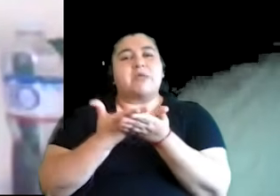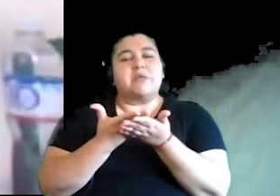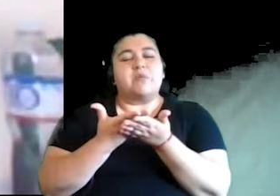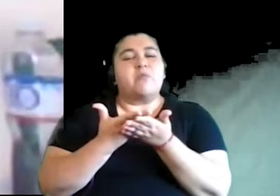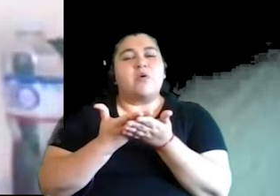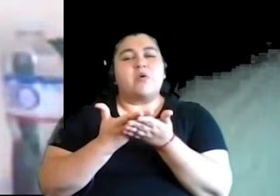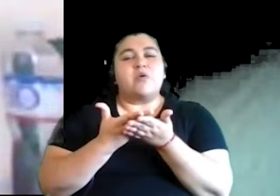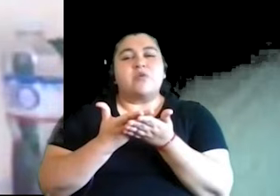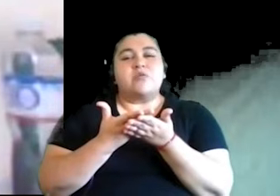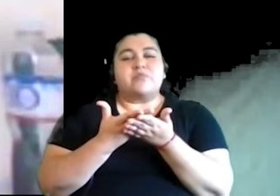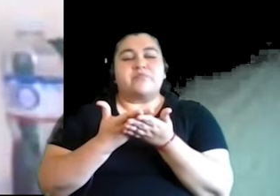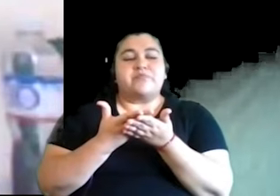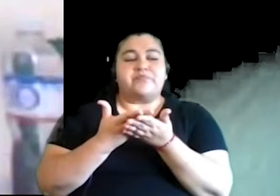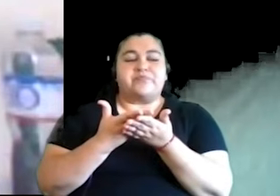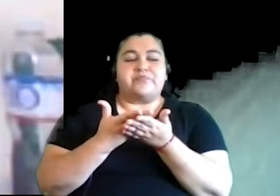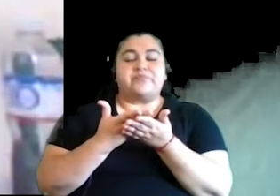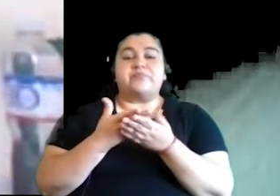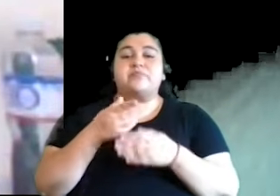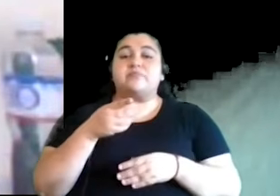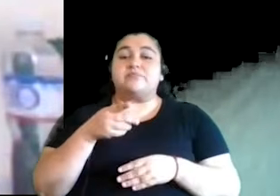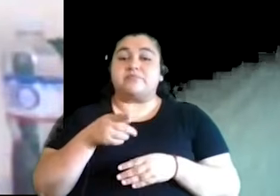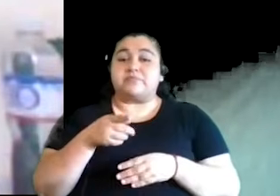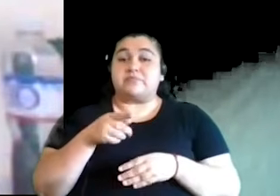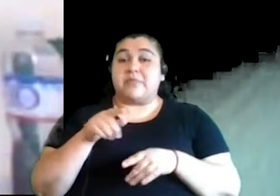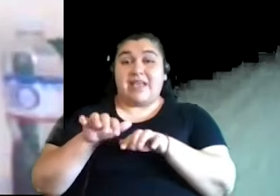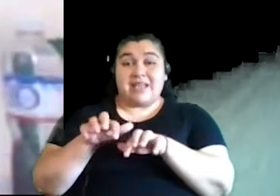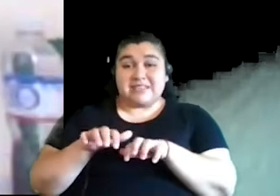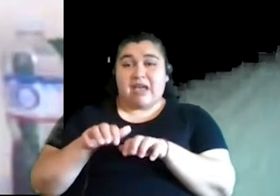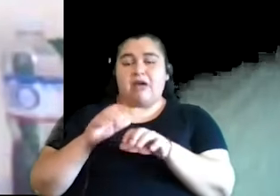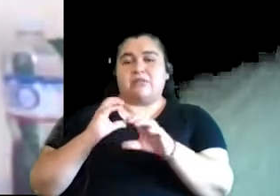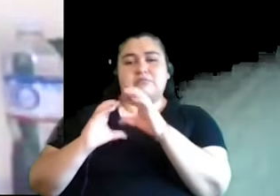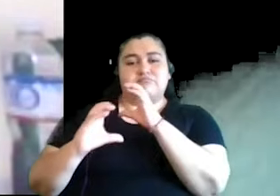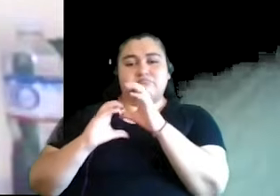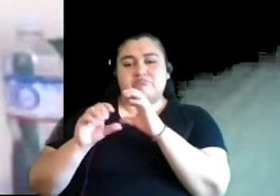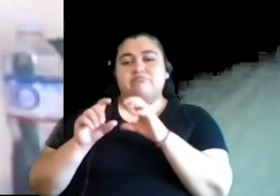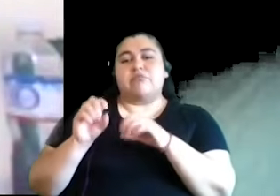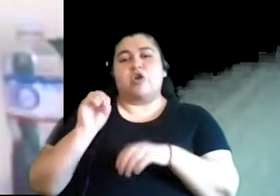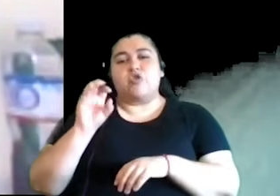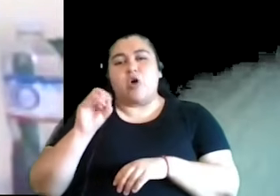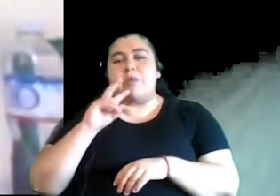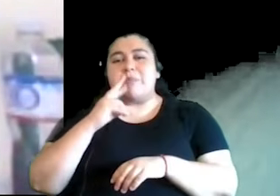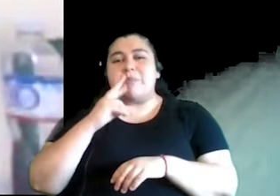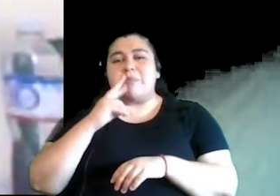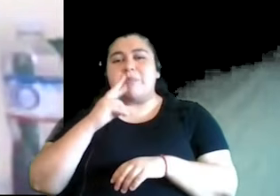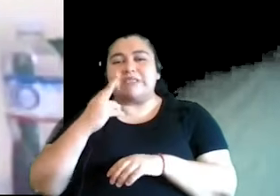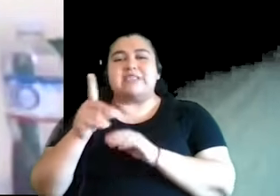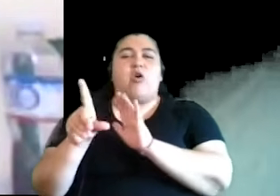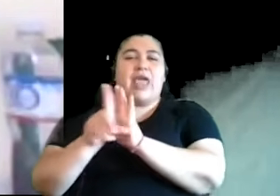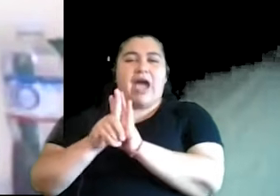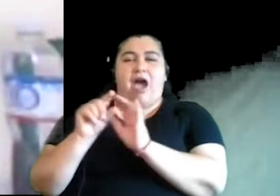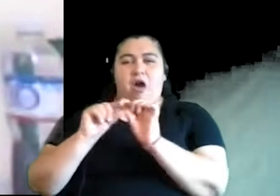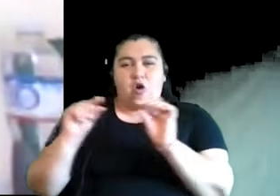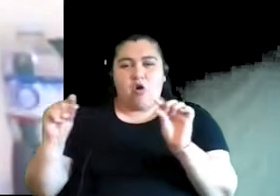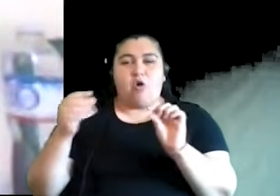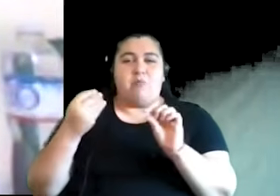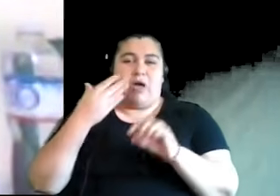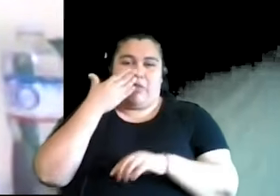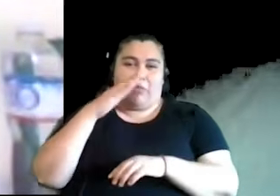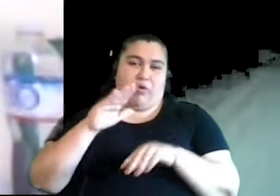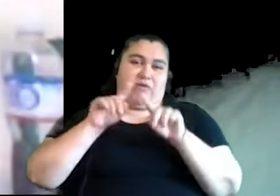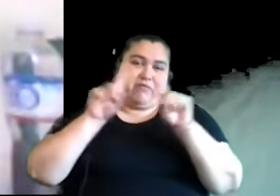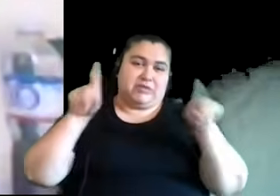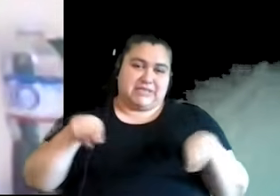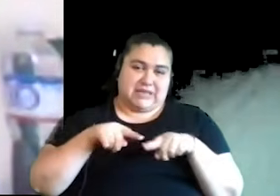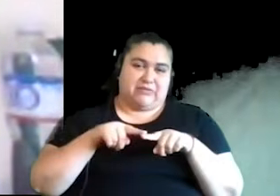que en el chat dejen su nombre, apellido y legajo para que les podamos hacer el certificado de asistencia. Así que